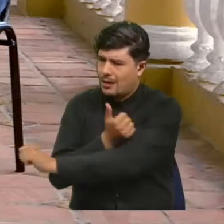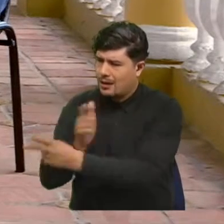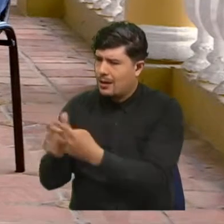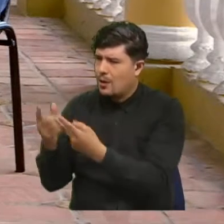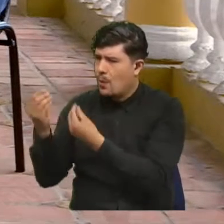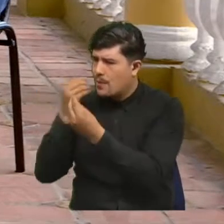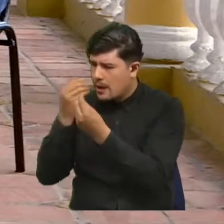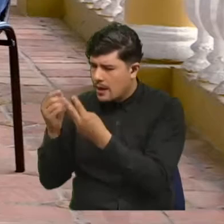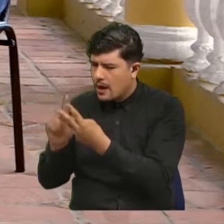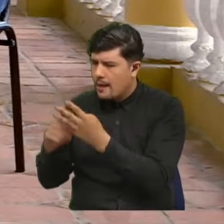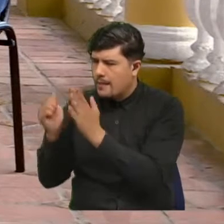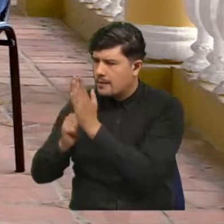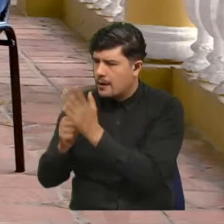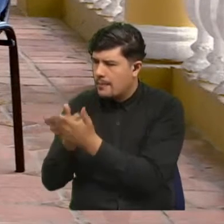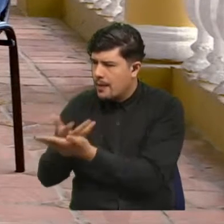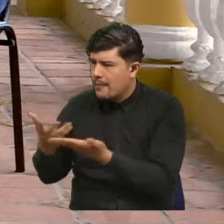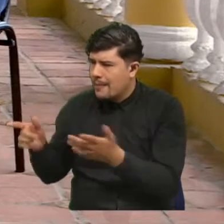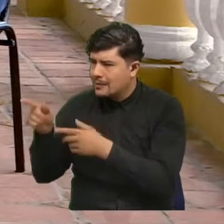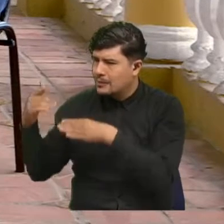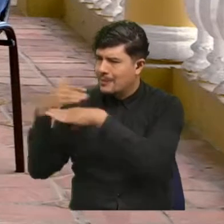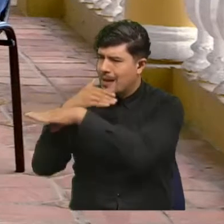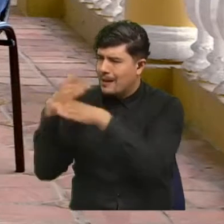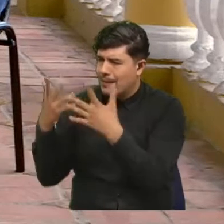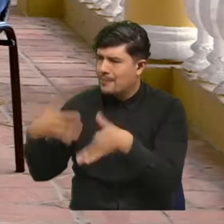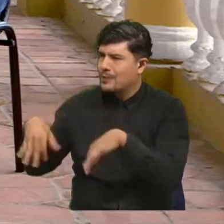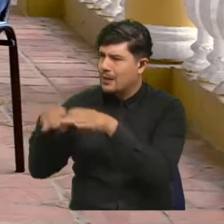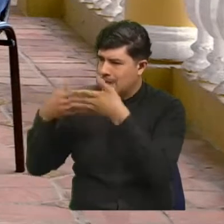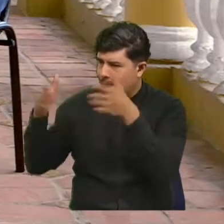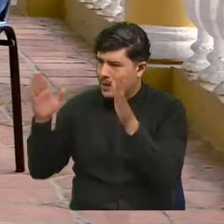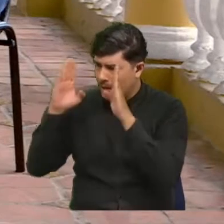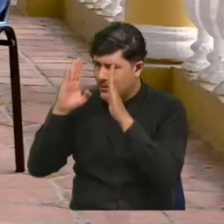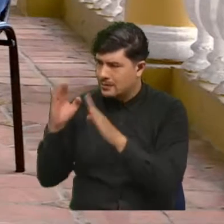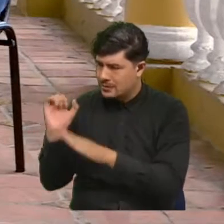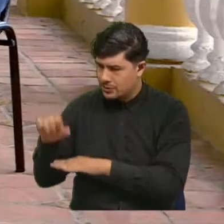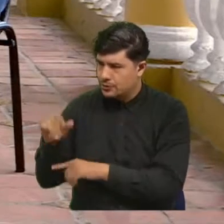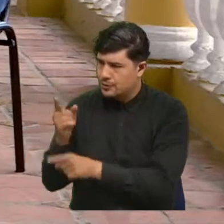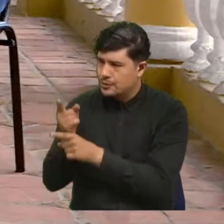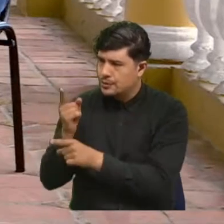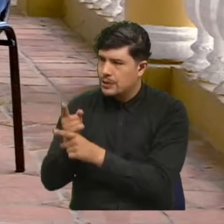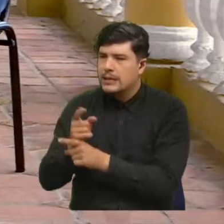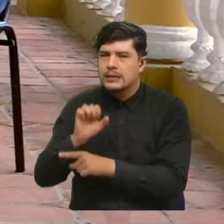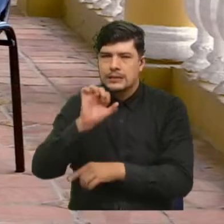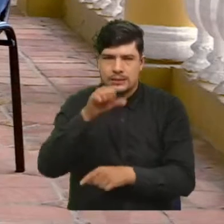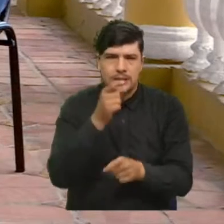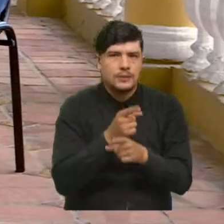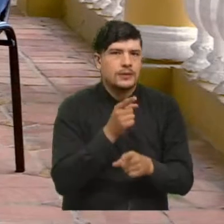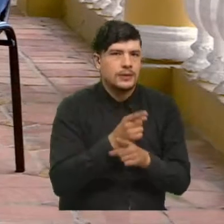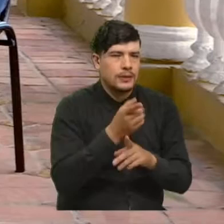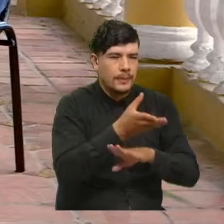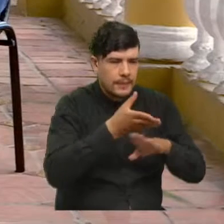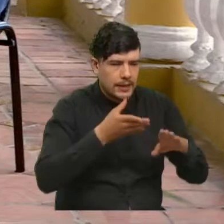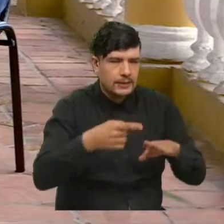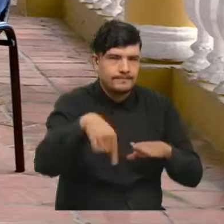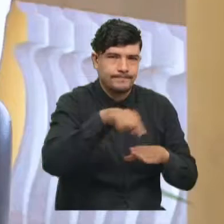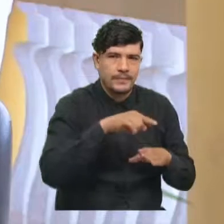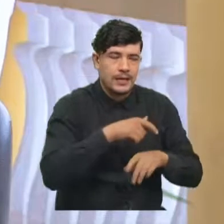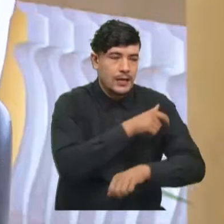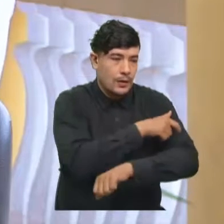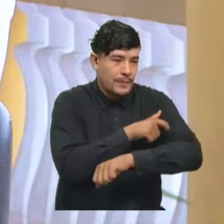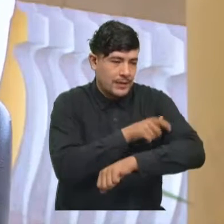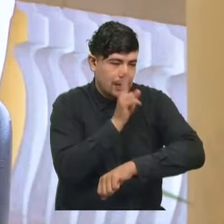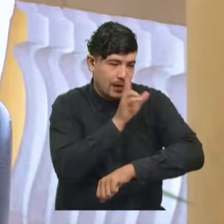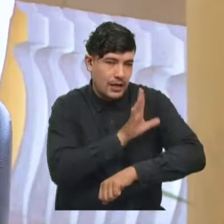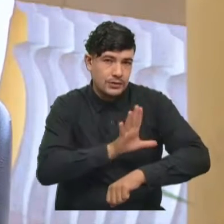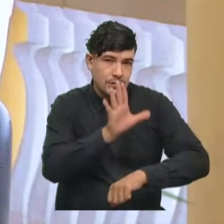empresas es los corredores los que tenemos que tener limpios eso lo que nosotros le hemos pedido a todos los del comité nacional del paro